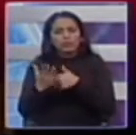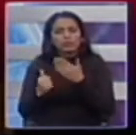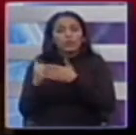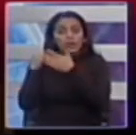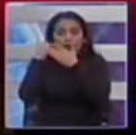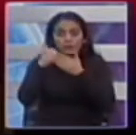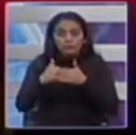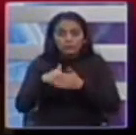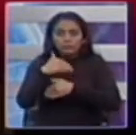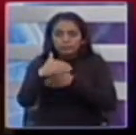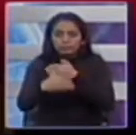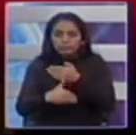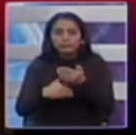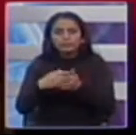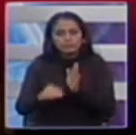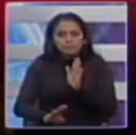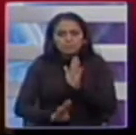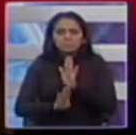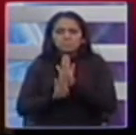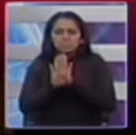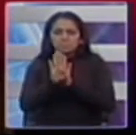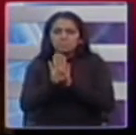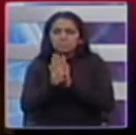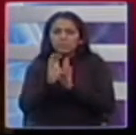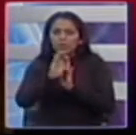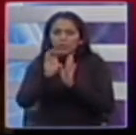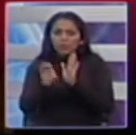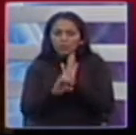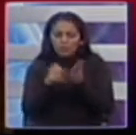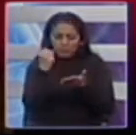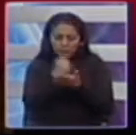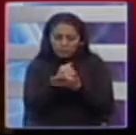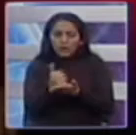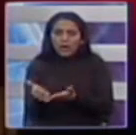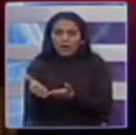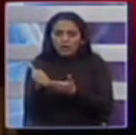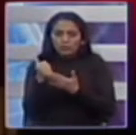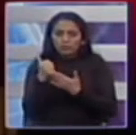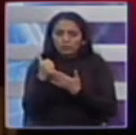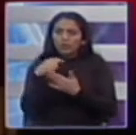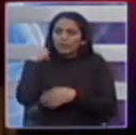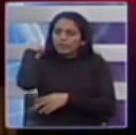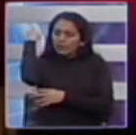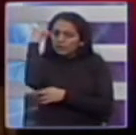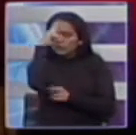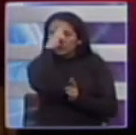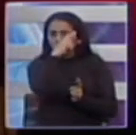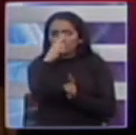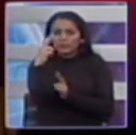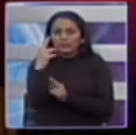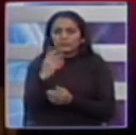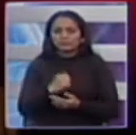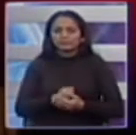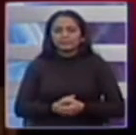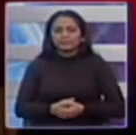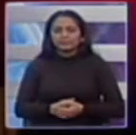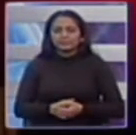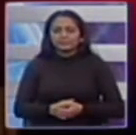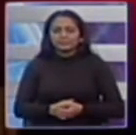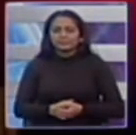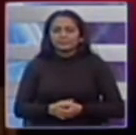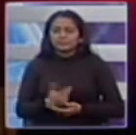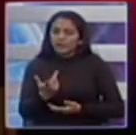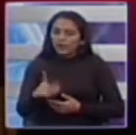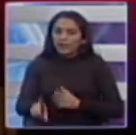significativos después de la Constitución que van no solamente a garantizar, sino ampliar los derechos de los ecuatorianos. A propósito de